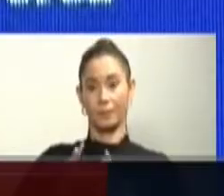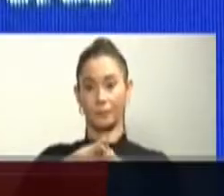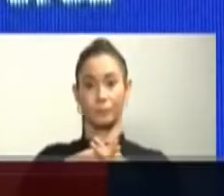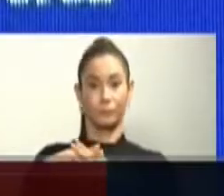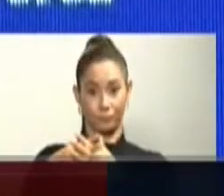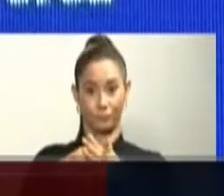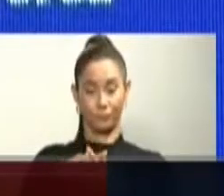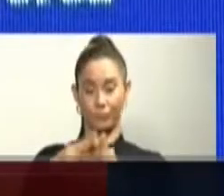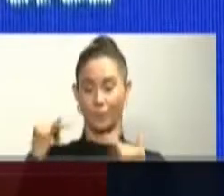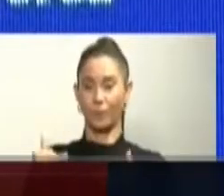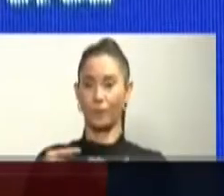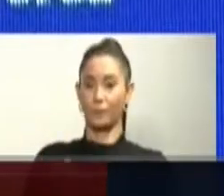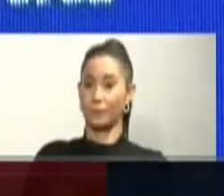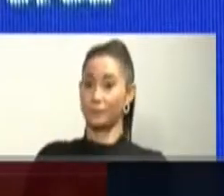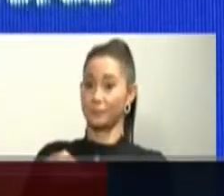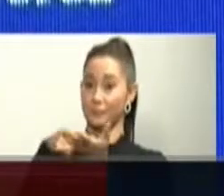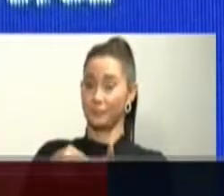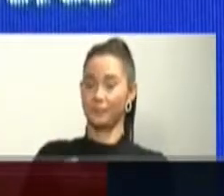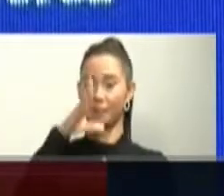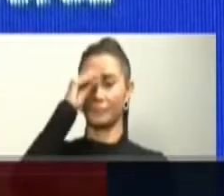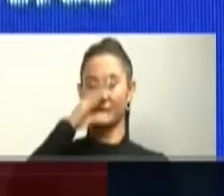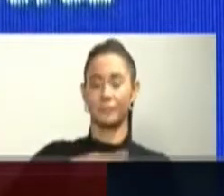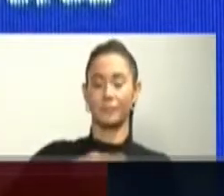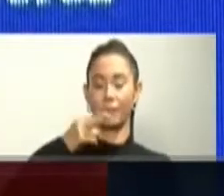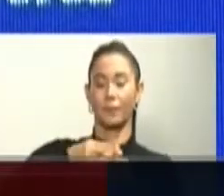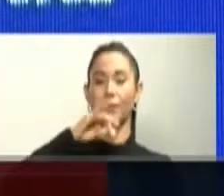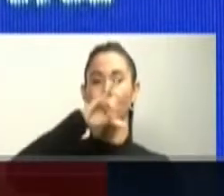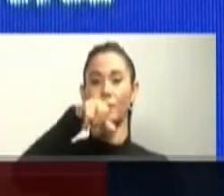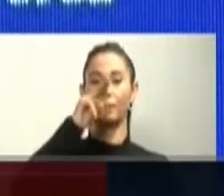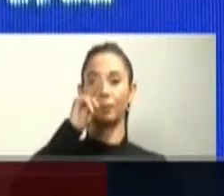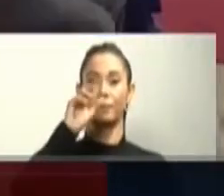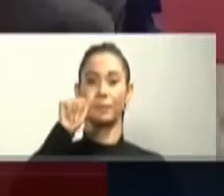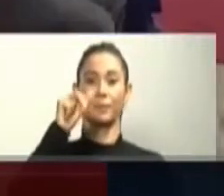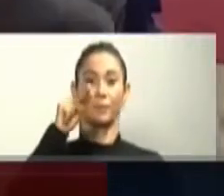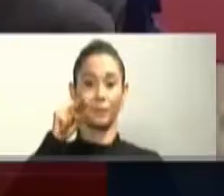es reconocido en esta mañana, que es el señor Juan Nicolás Tineo.